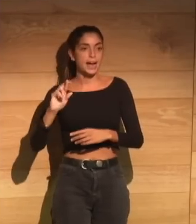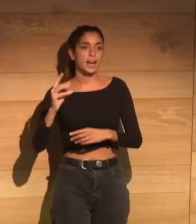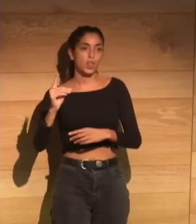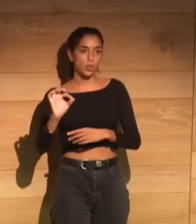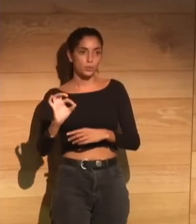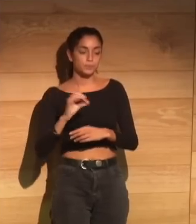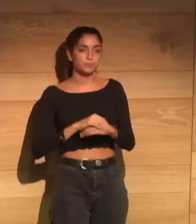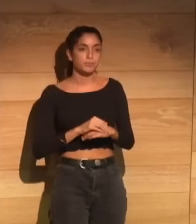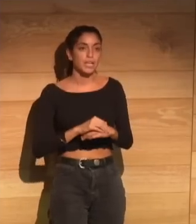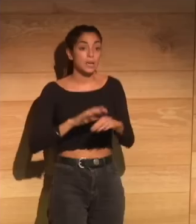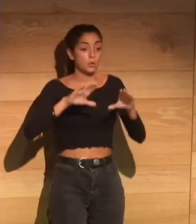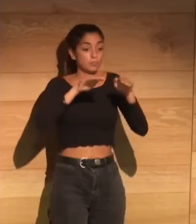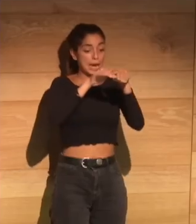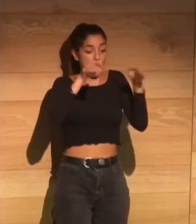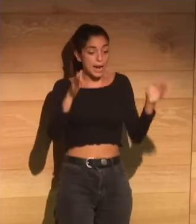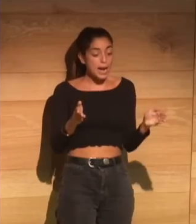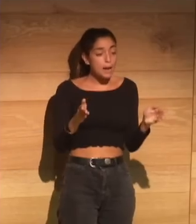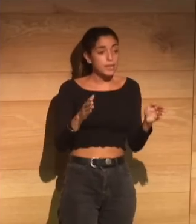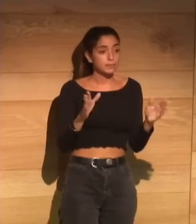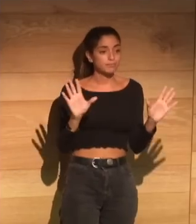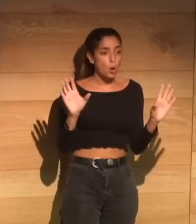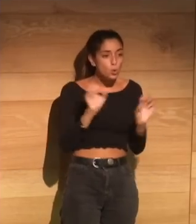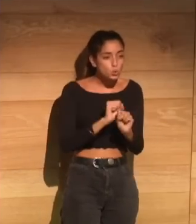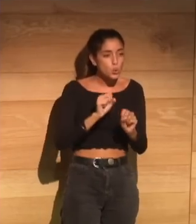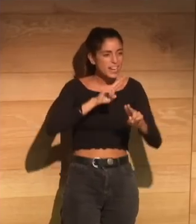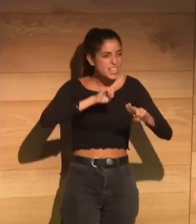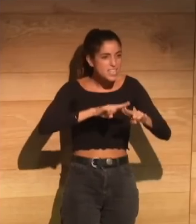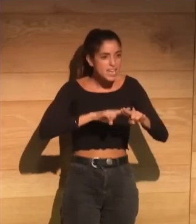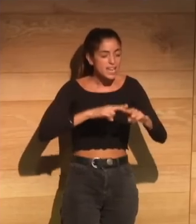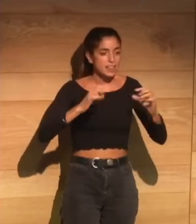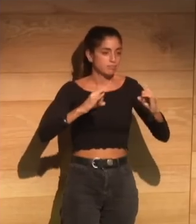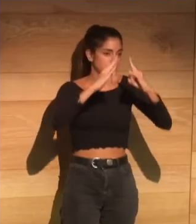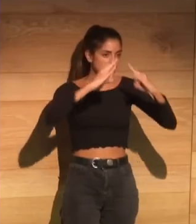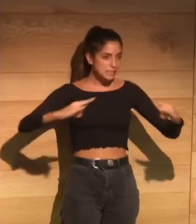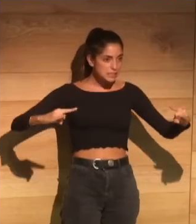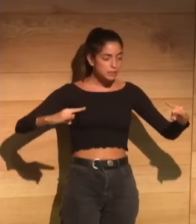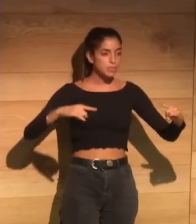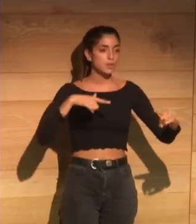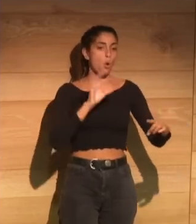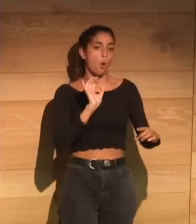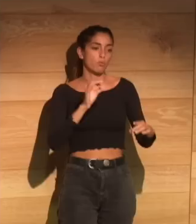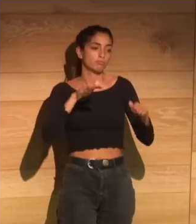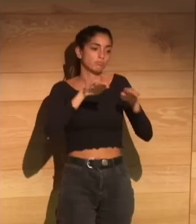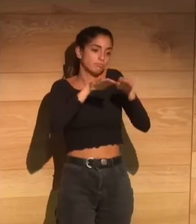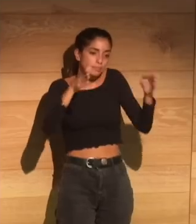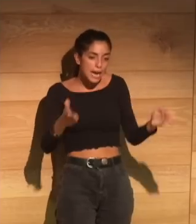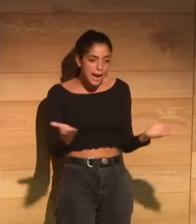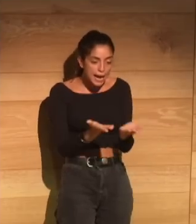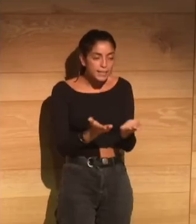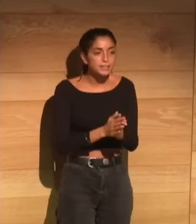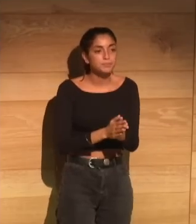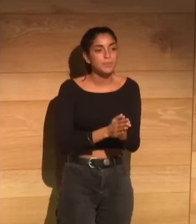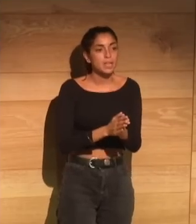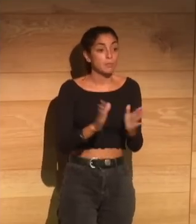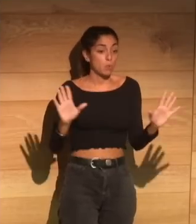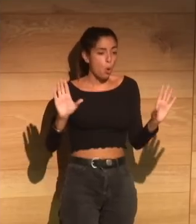establecer efectivamente una cámara oscura, una cámara negra, una tienda de campaña, si quieres decirlo así, o una caja, en fin,